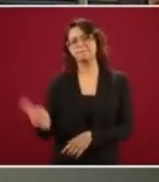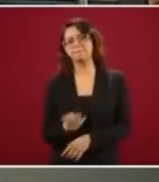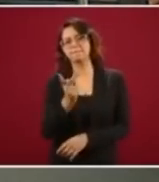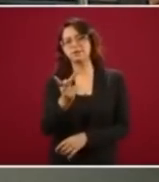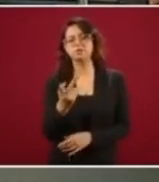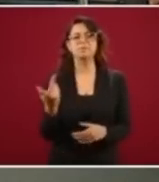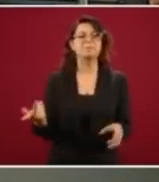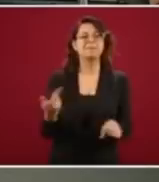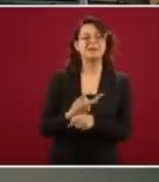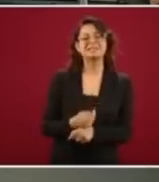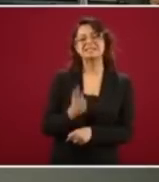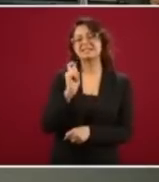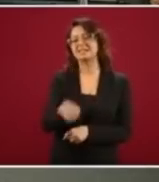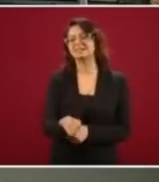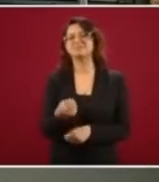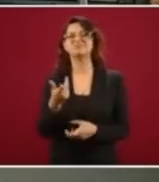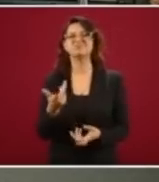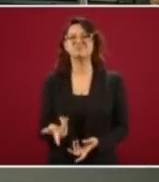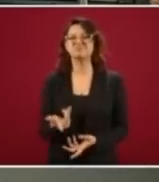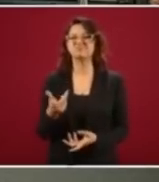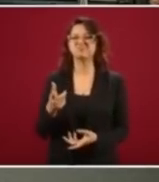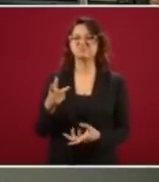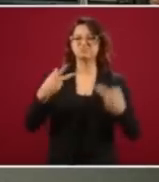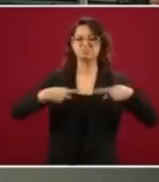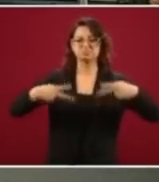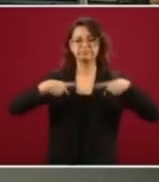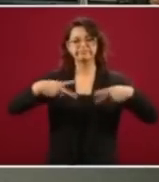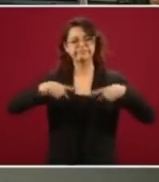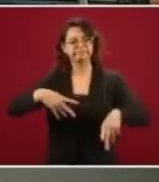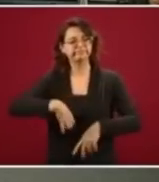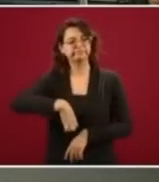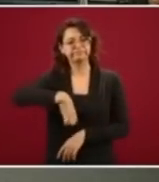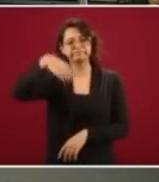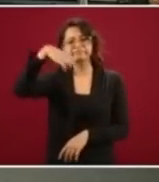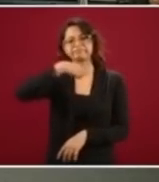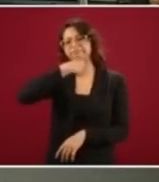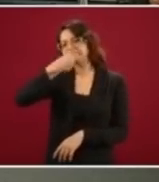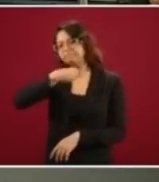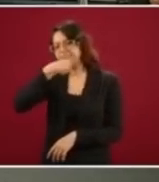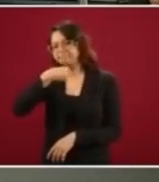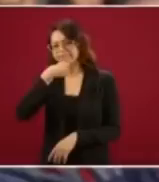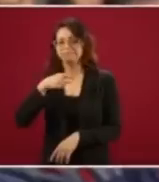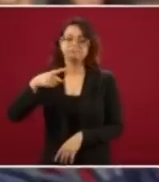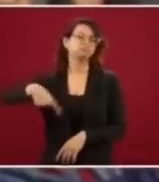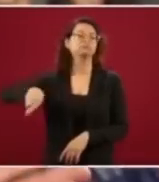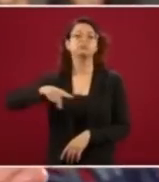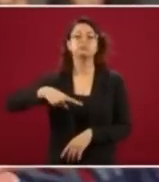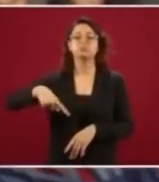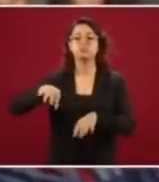pasaría o qué estaba pasando con las personas adultas mayores que trabajan